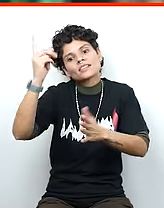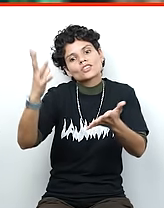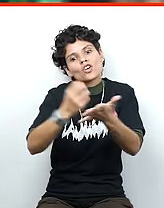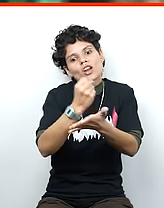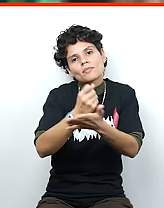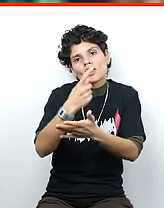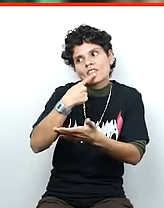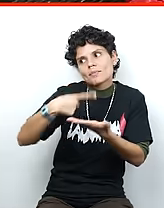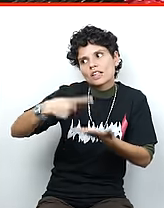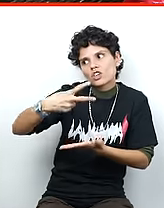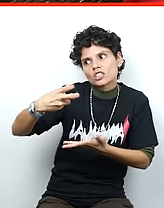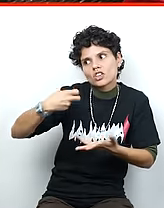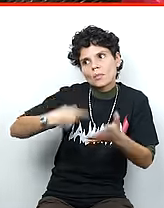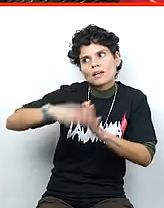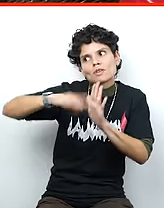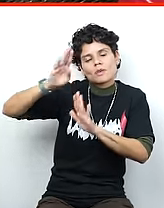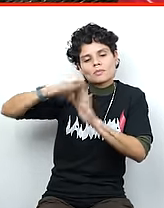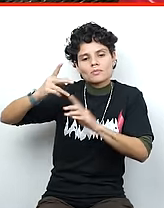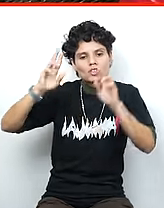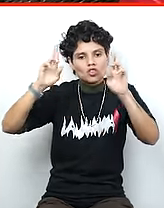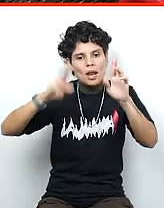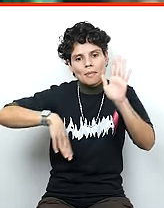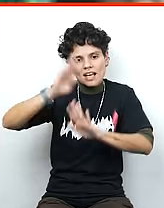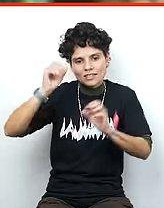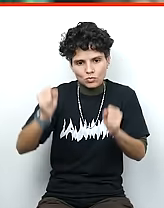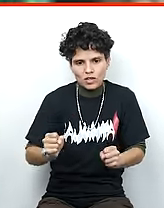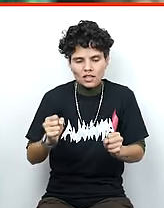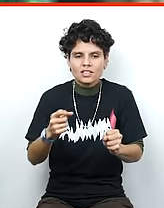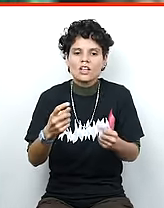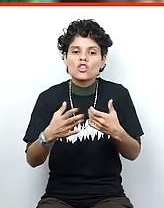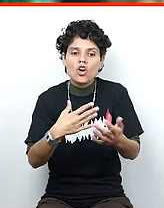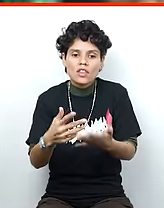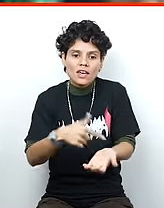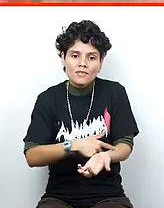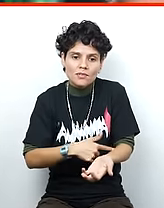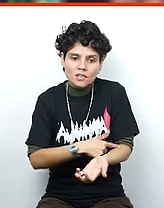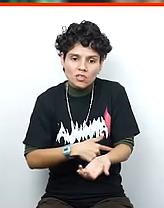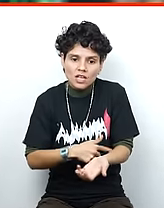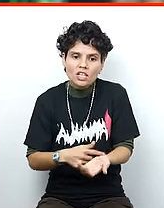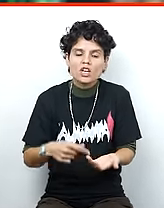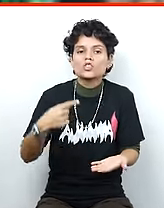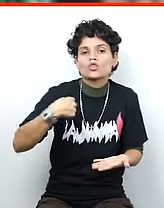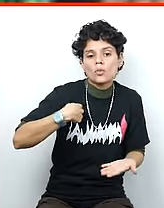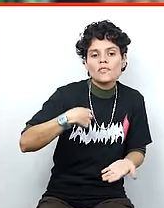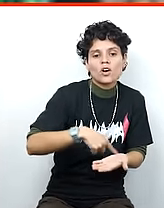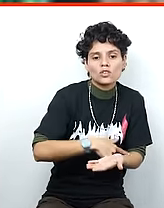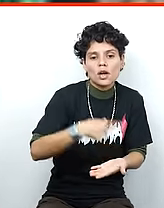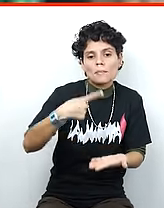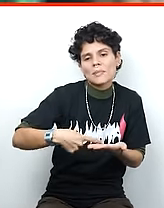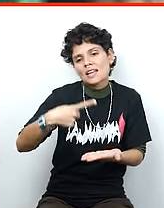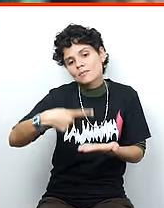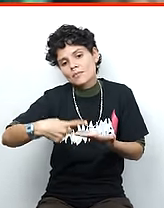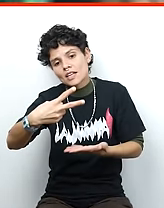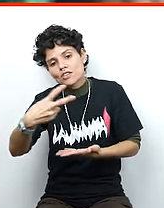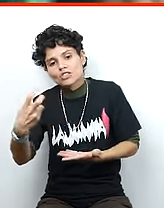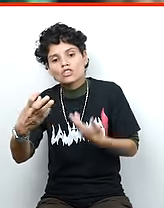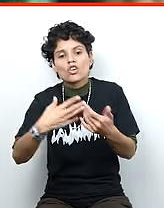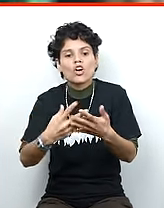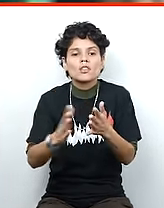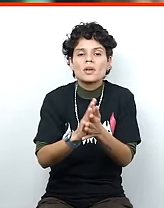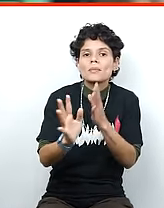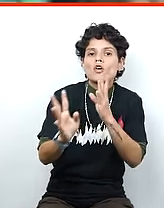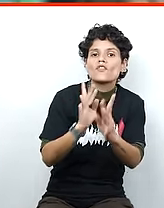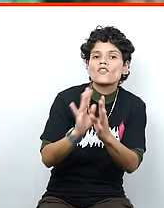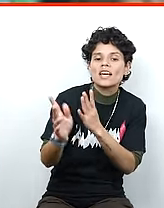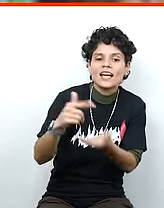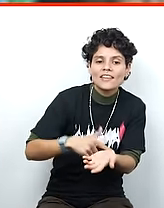posible. Gracias. Gracias, Rino. ¿Fuiste tú el delegado? No, no. Entonces, le quiero decir a todos ustedes que me voy a tatuar con 1200 personas. Y hemos estado buscando si hay una